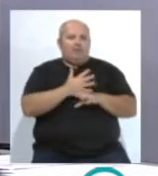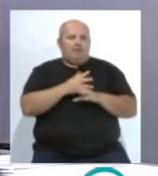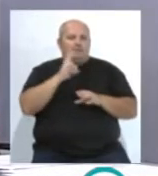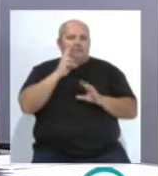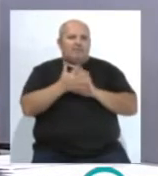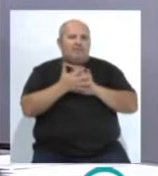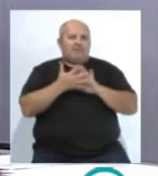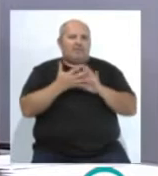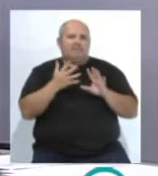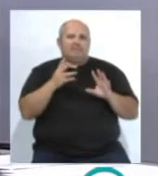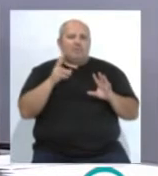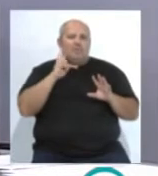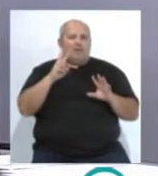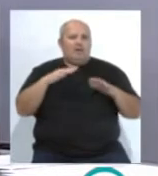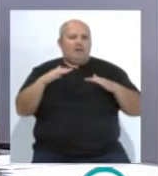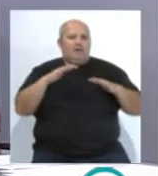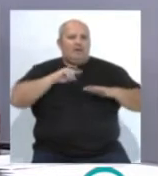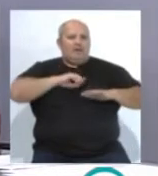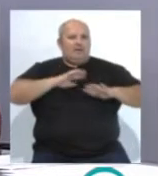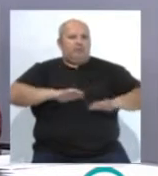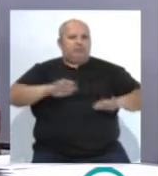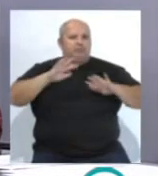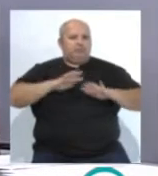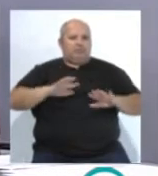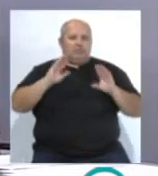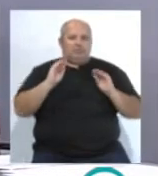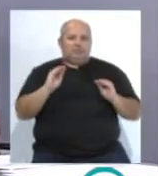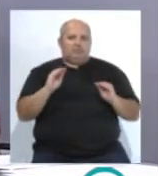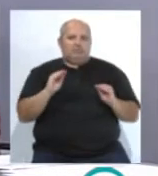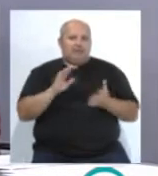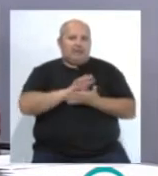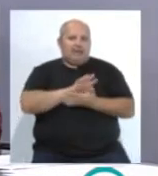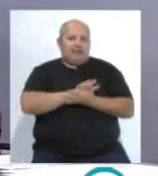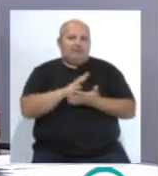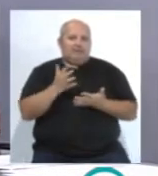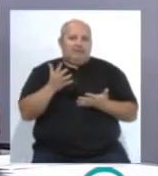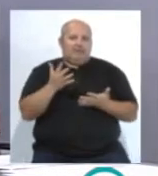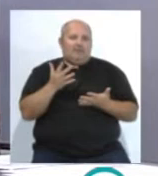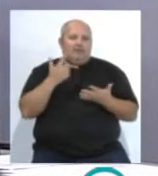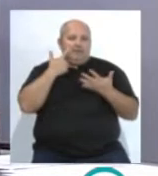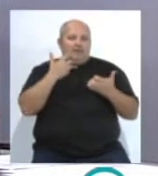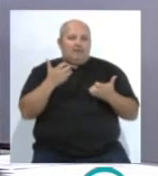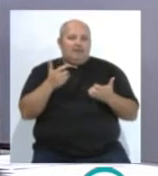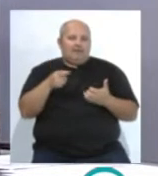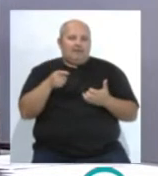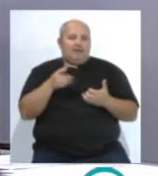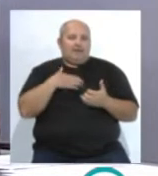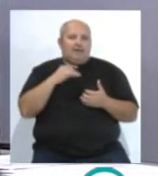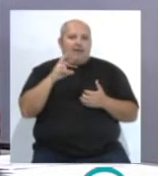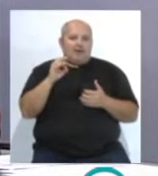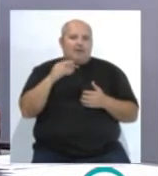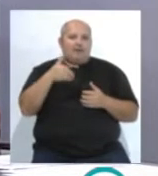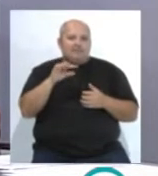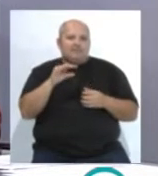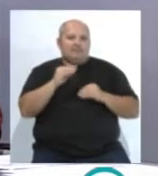para velocidad, ¿no? Era un partido que ellos se suponía que iban a dejar mucho campo, iban a ir por el partido descaradamente, y tener a Salvi, Jairo y Machi